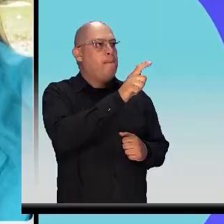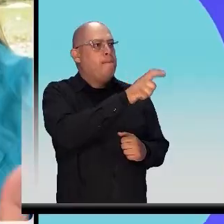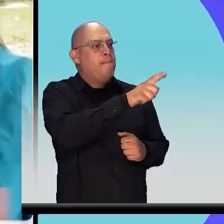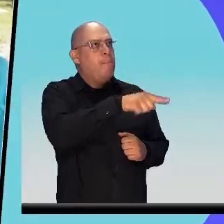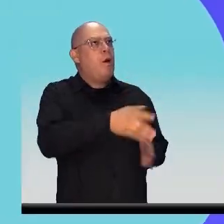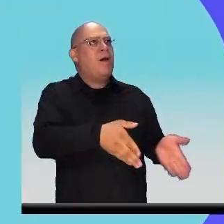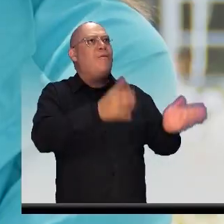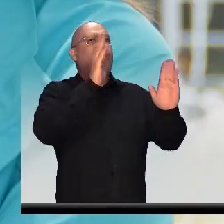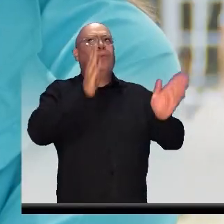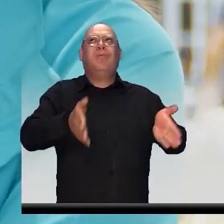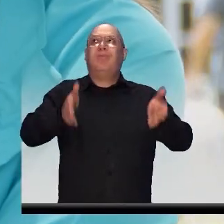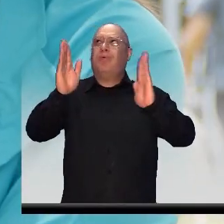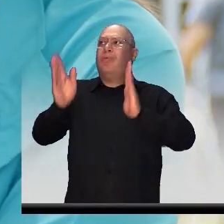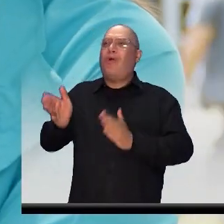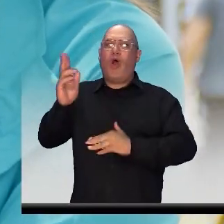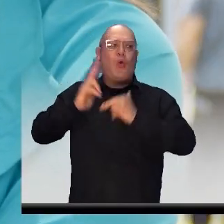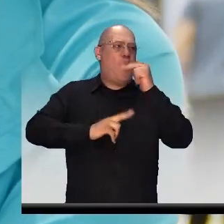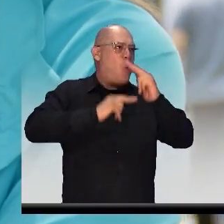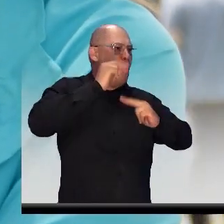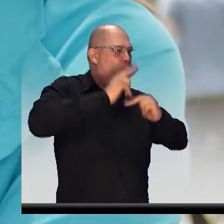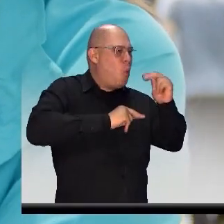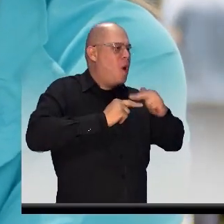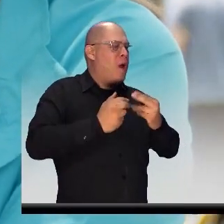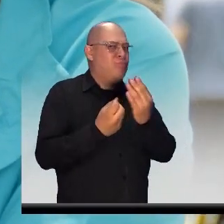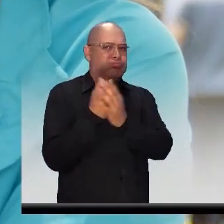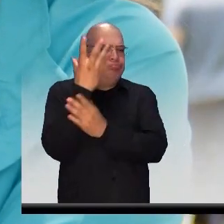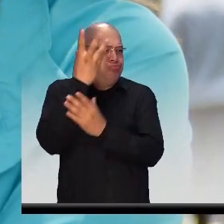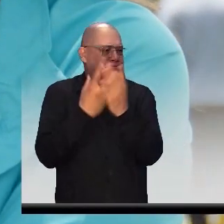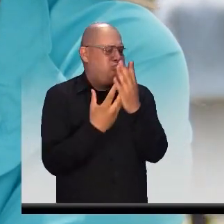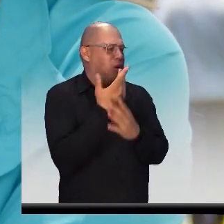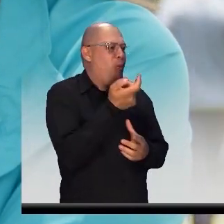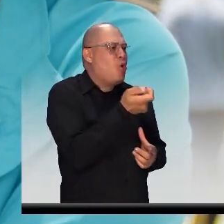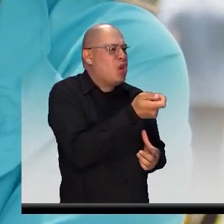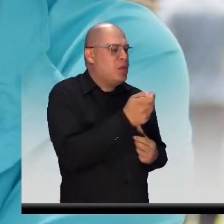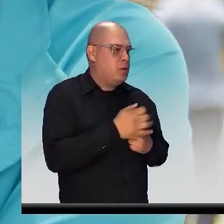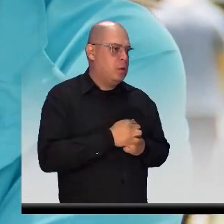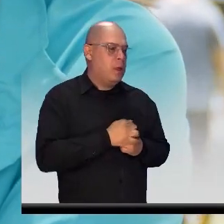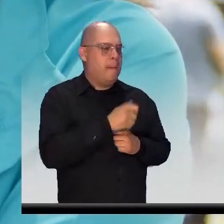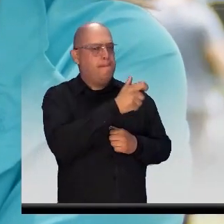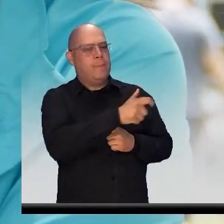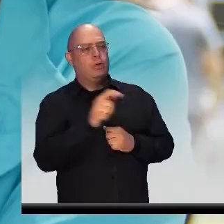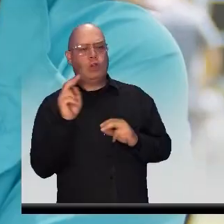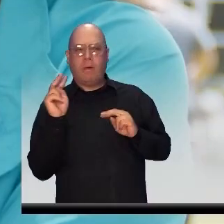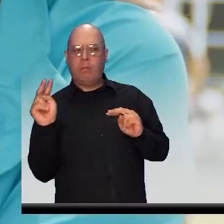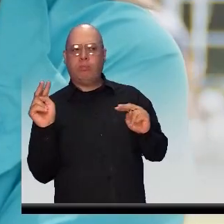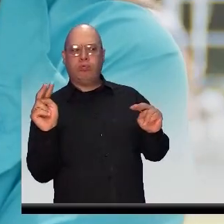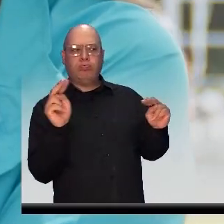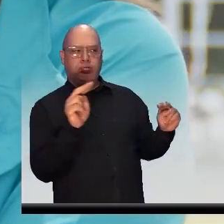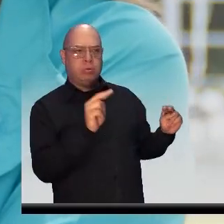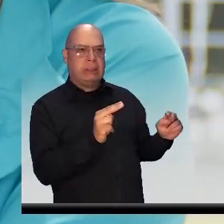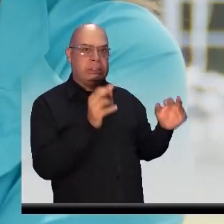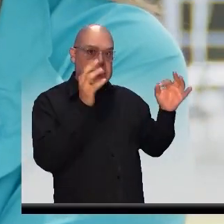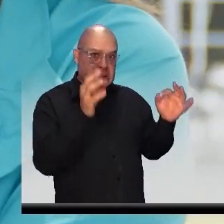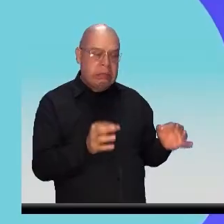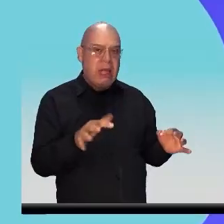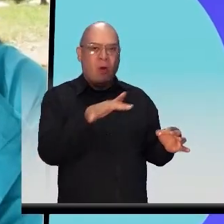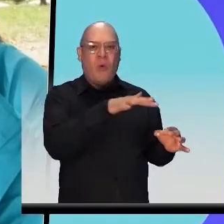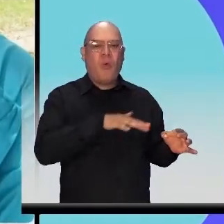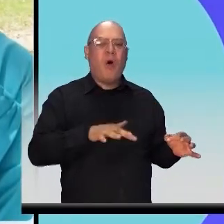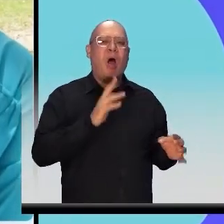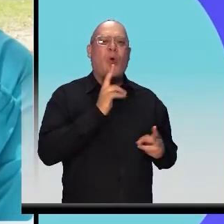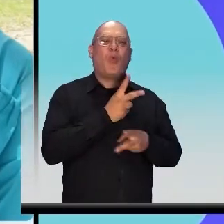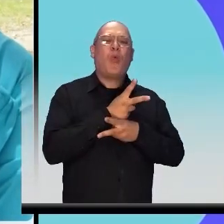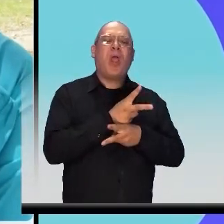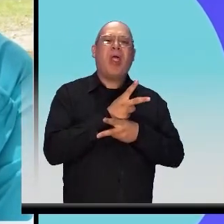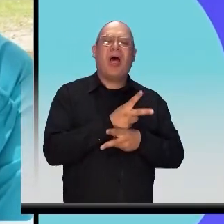edificaciones que están en construcción, hay poca vegetación, y me puse a observar las personas y sabes que tienen como pocos cuidados con ellos mismos.